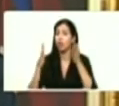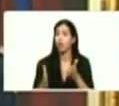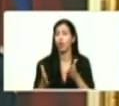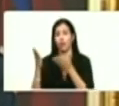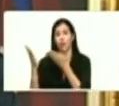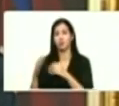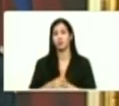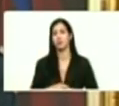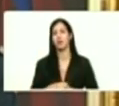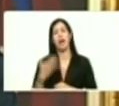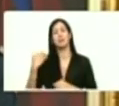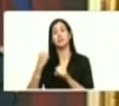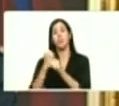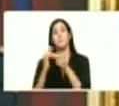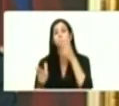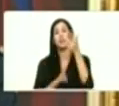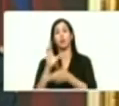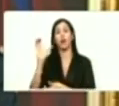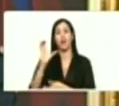Luis Sauce Luis